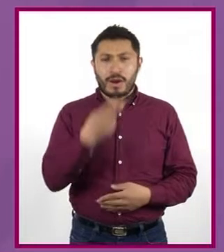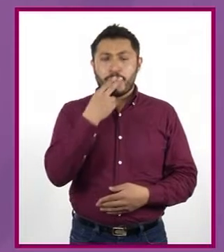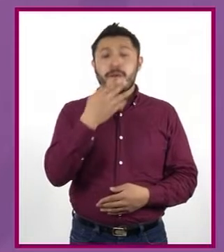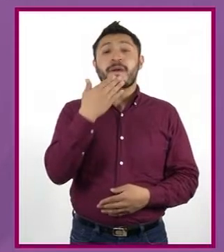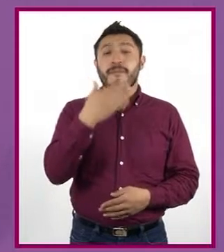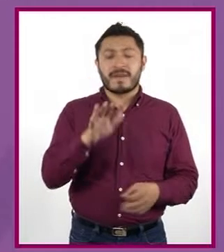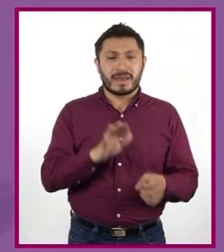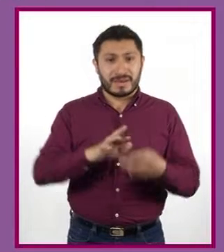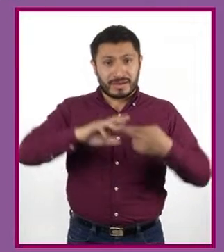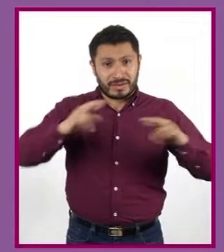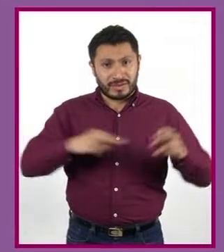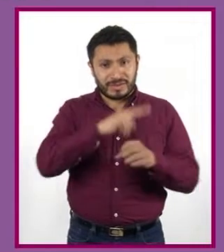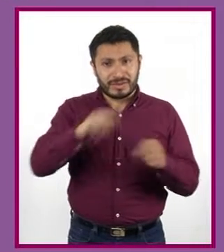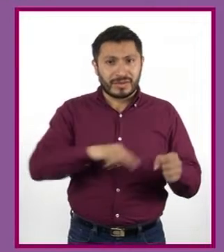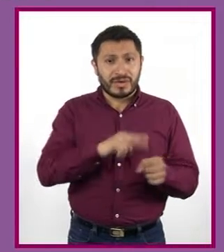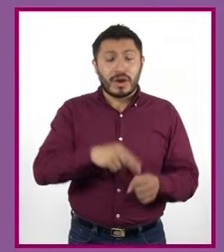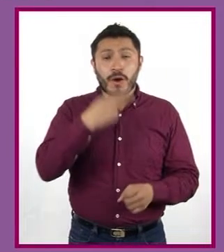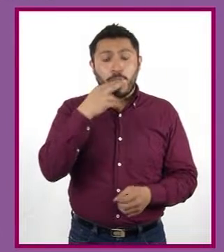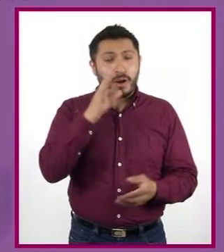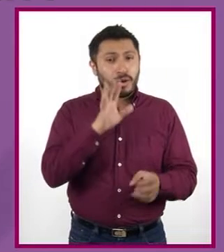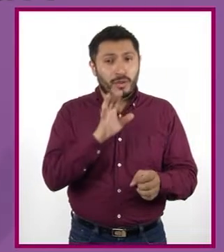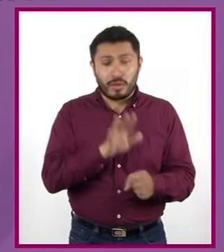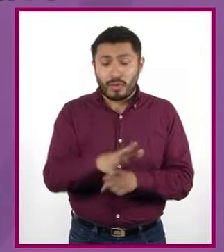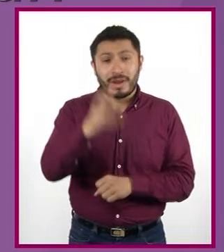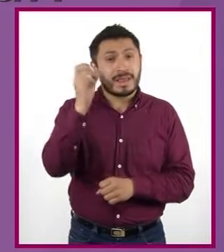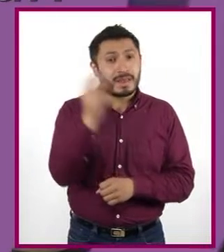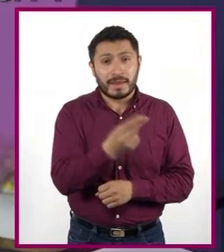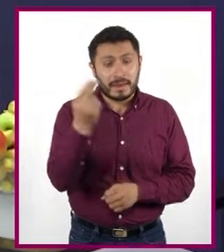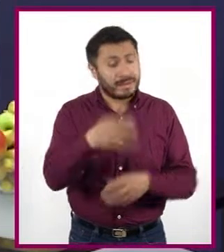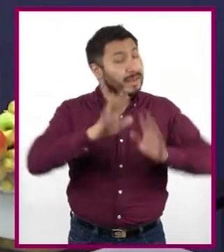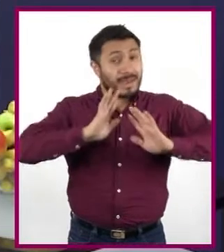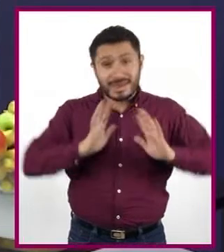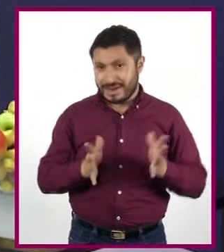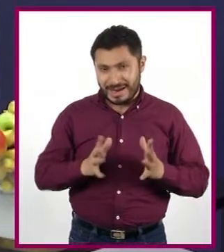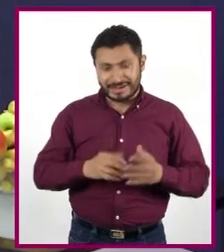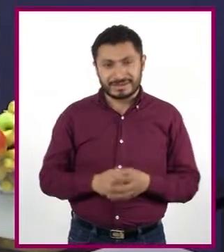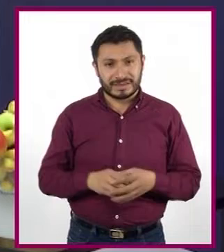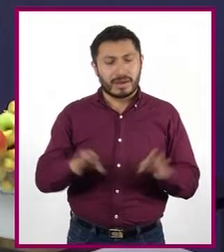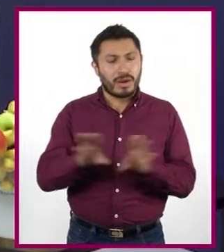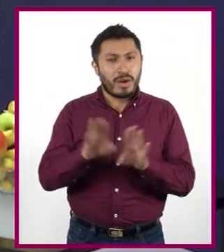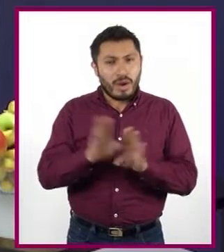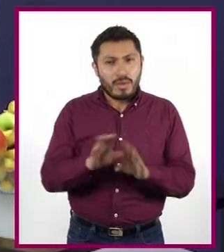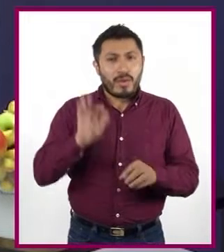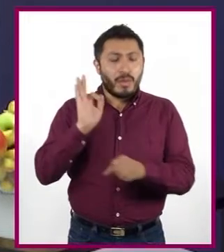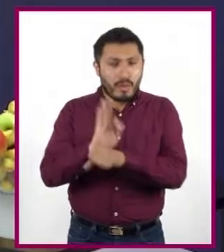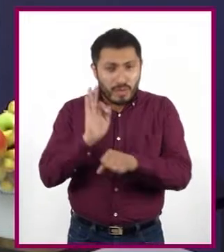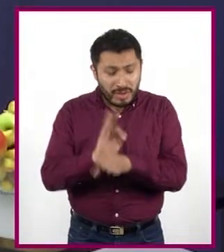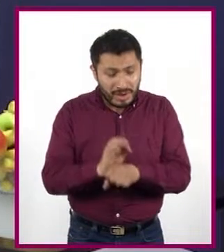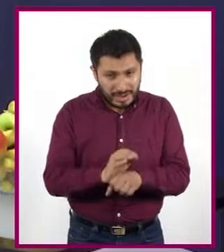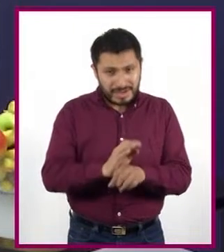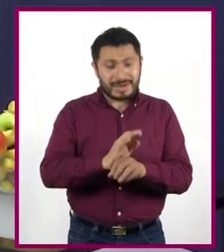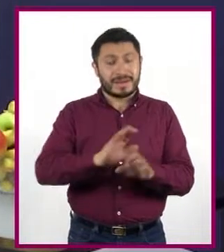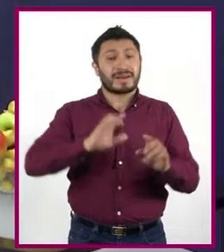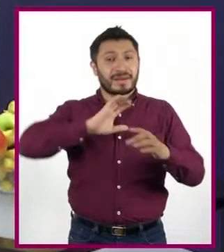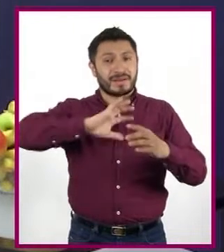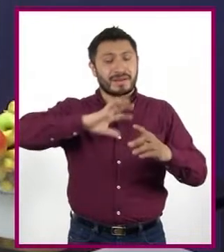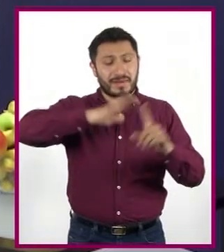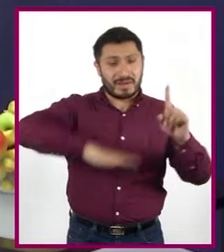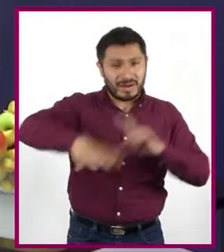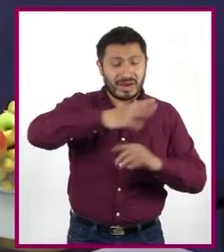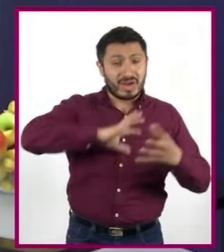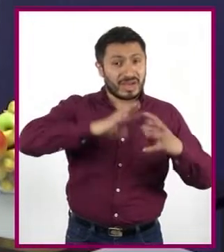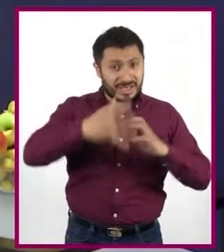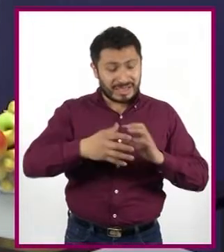los recursos naturales utilizando solamente los que se necesitan, impactando así lo menos posible al medio ambiente.